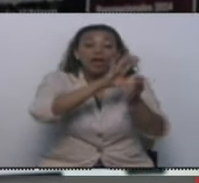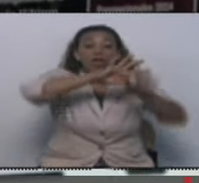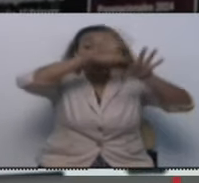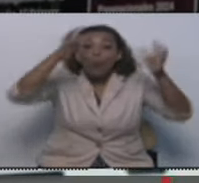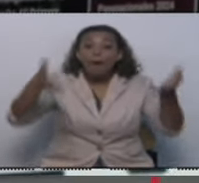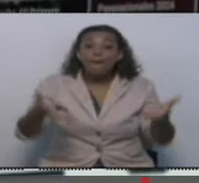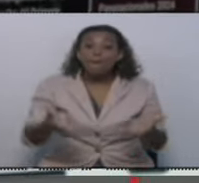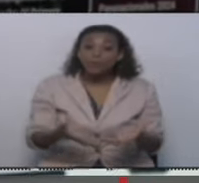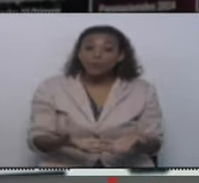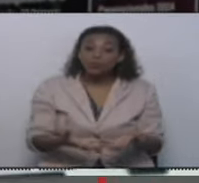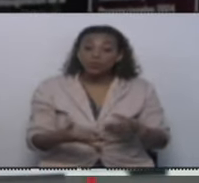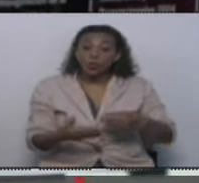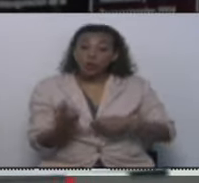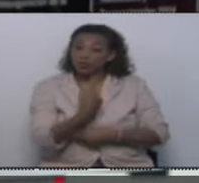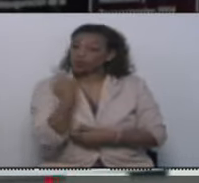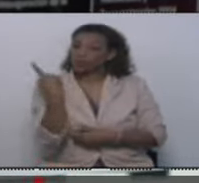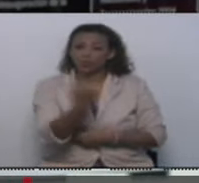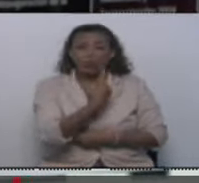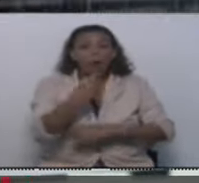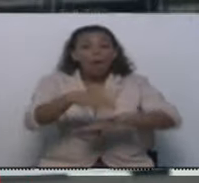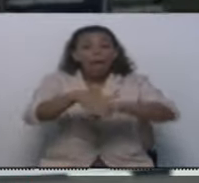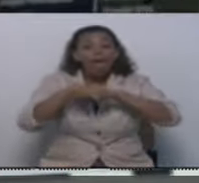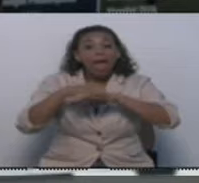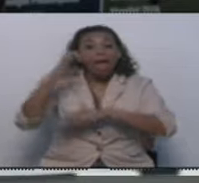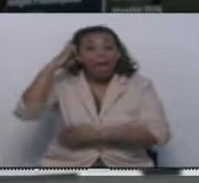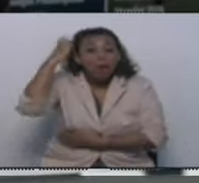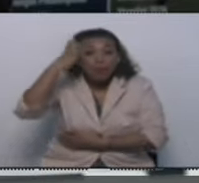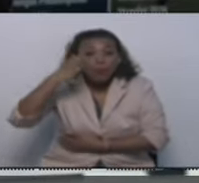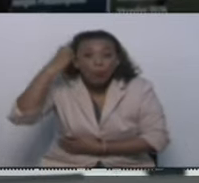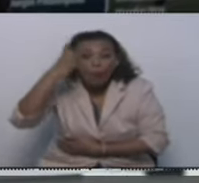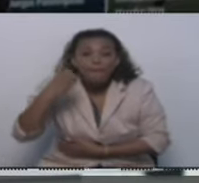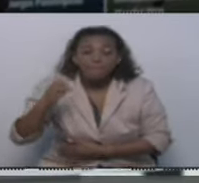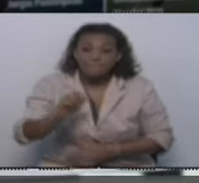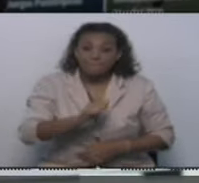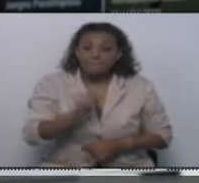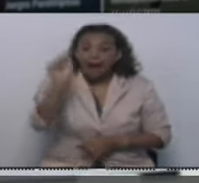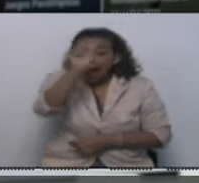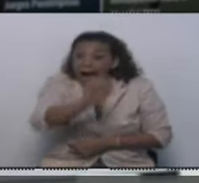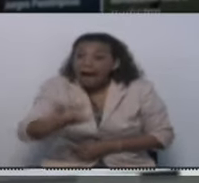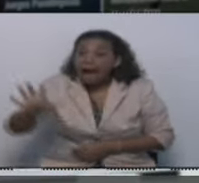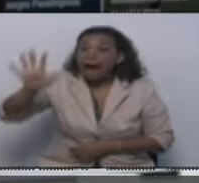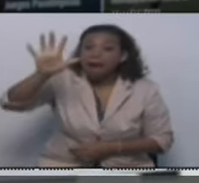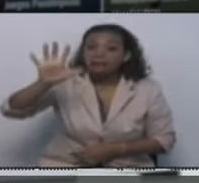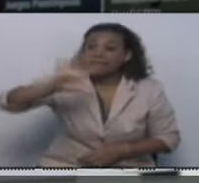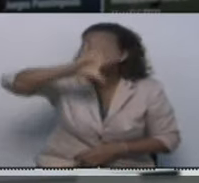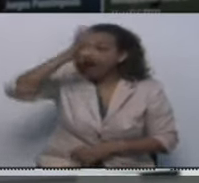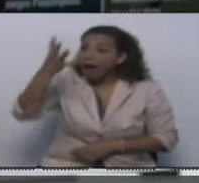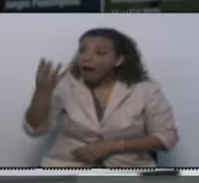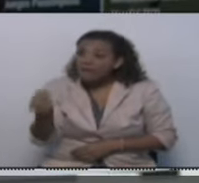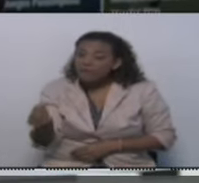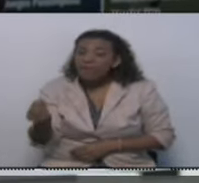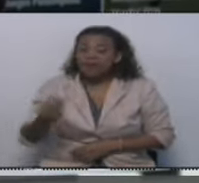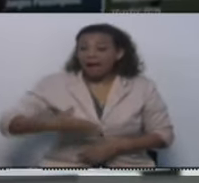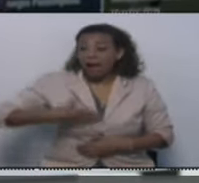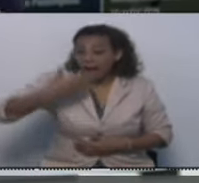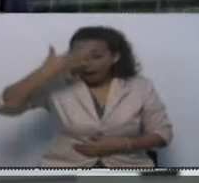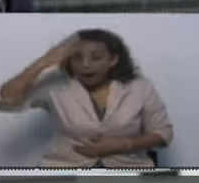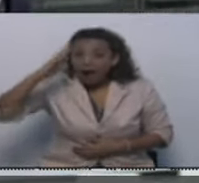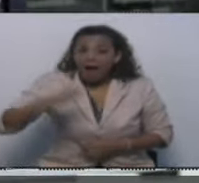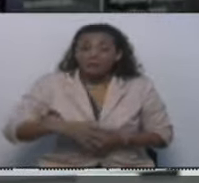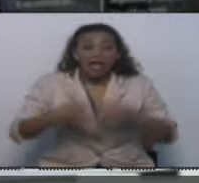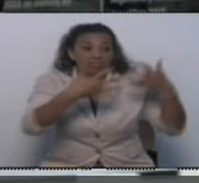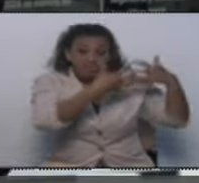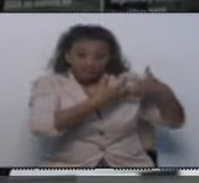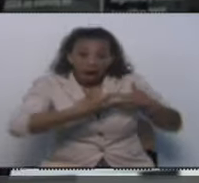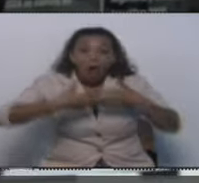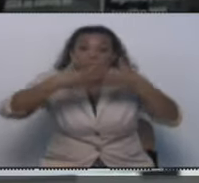es. Fue en toda Europa, en toda Asia, en toda África, en todo el mundo árabe, en los Estados